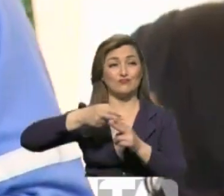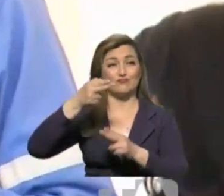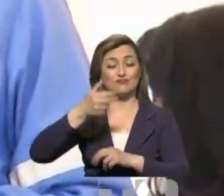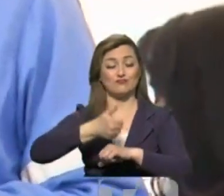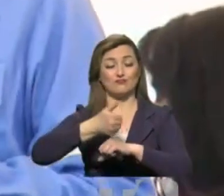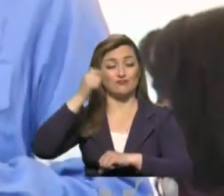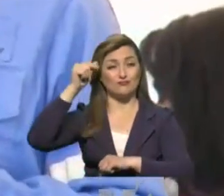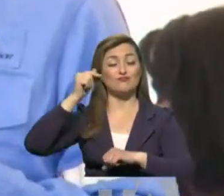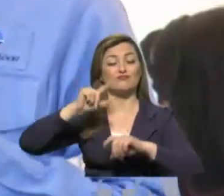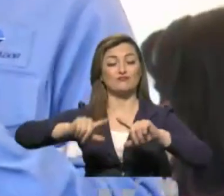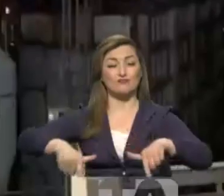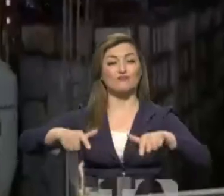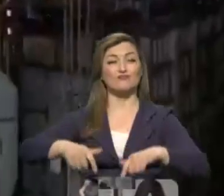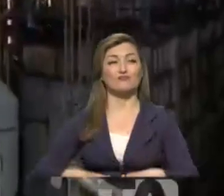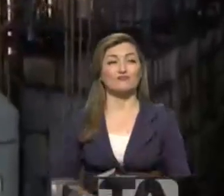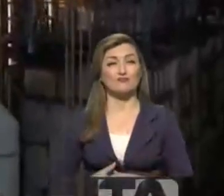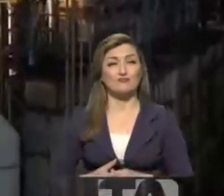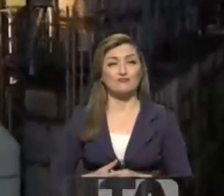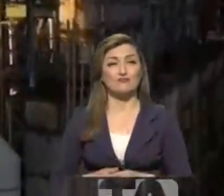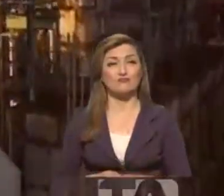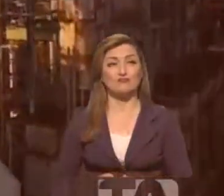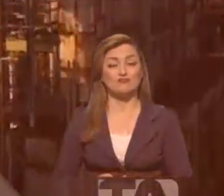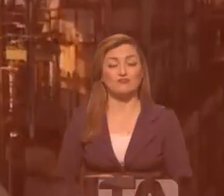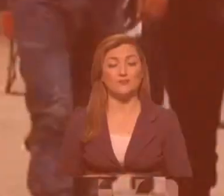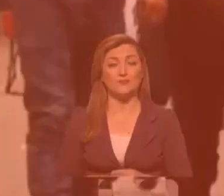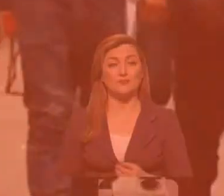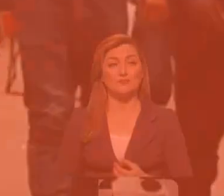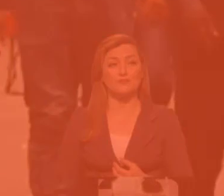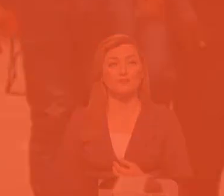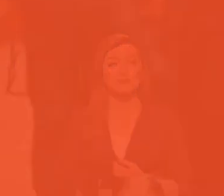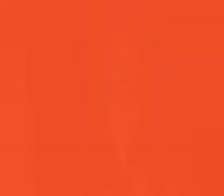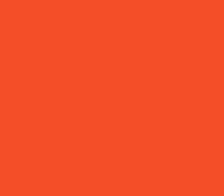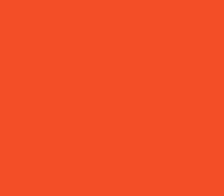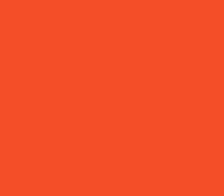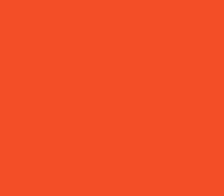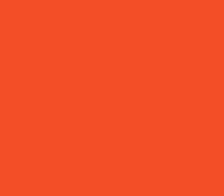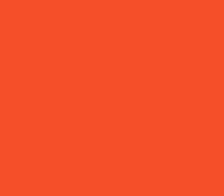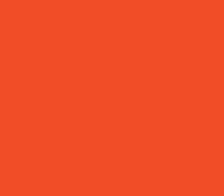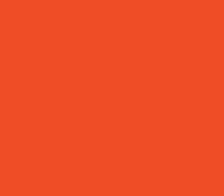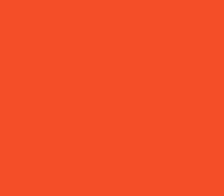autoridades del gobierno saliente. En Guayaquil, Carlos Acoto, 24 horas.